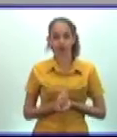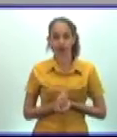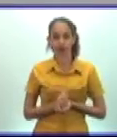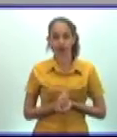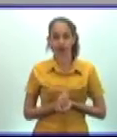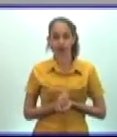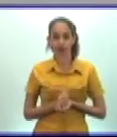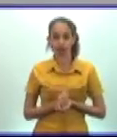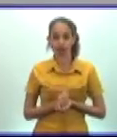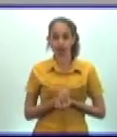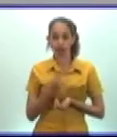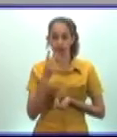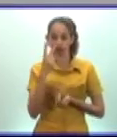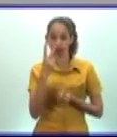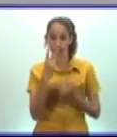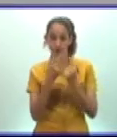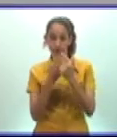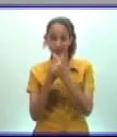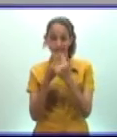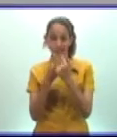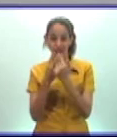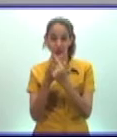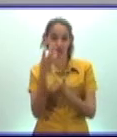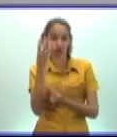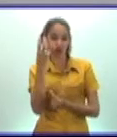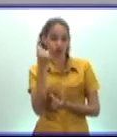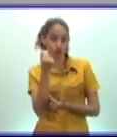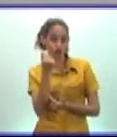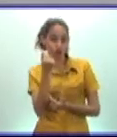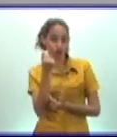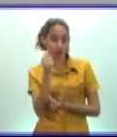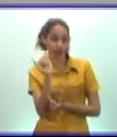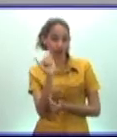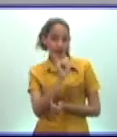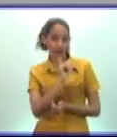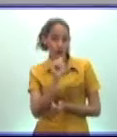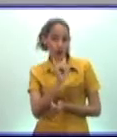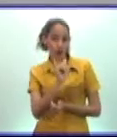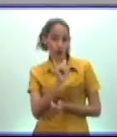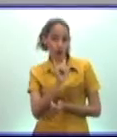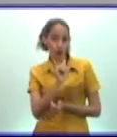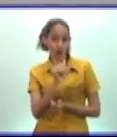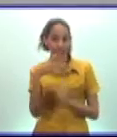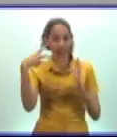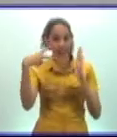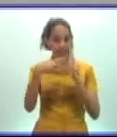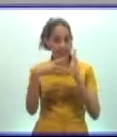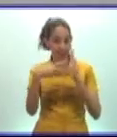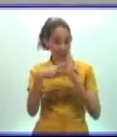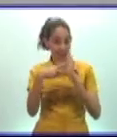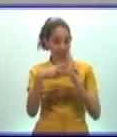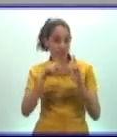dos números cuyos sumandos tienen un número entero dividido por una fracción.